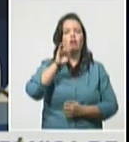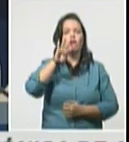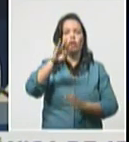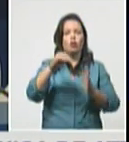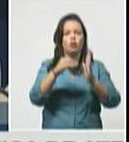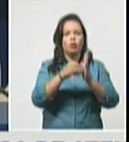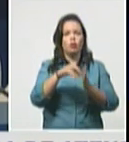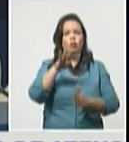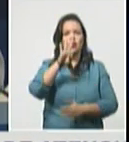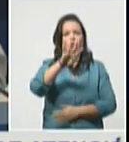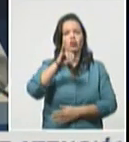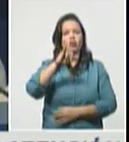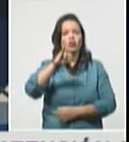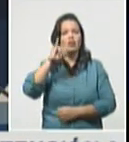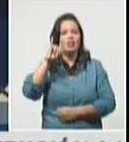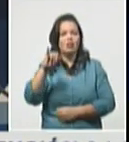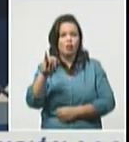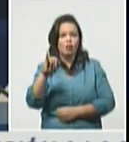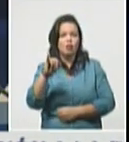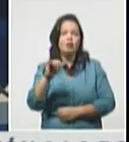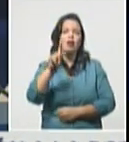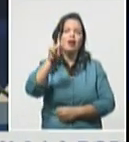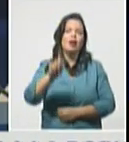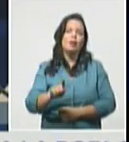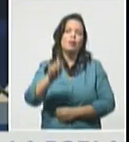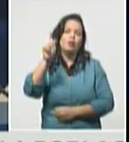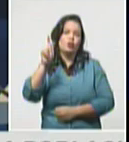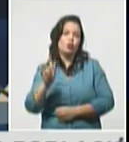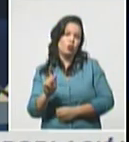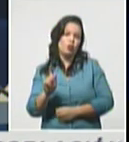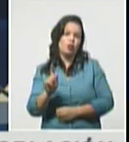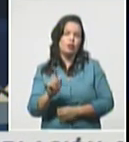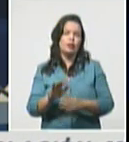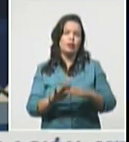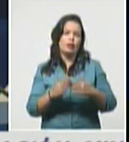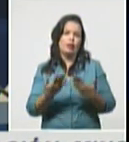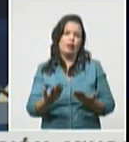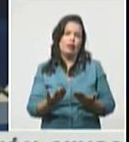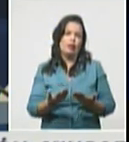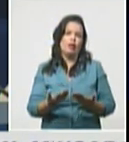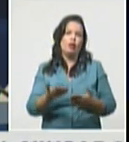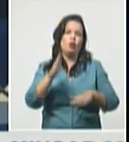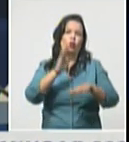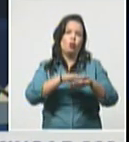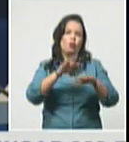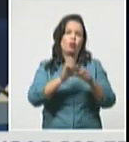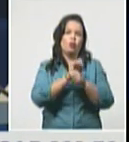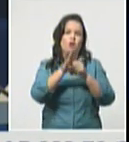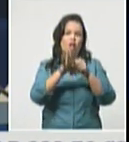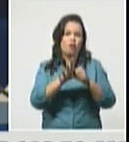1.364.466 personas que han fallecido en la región.